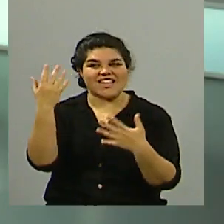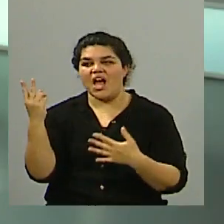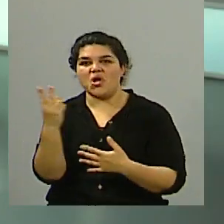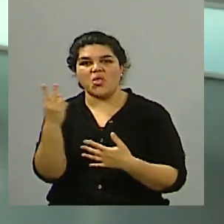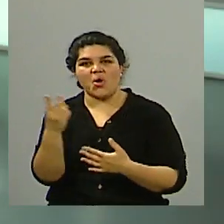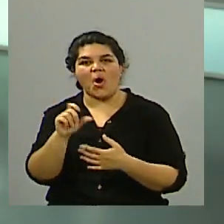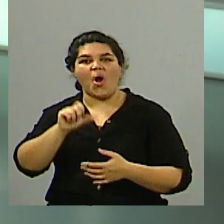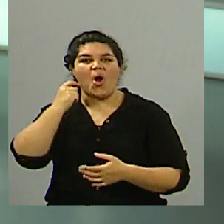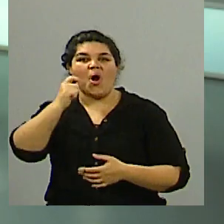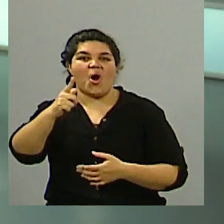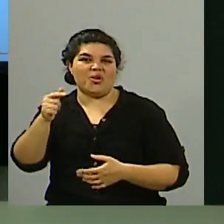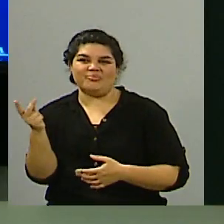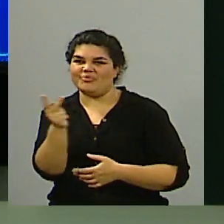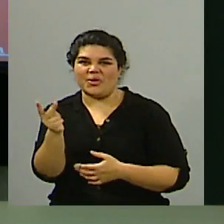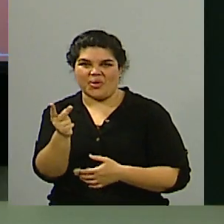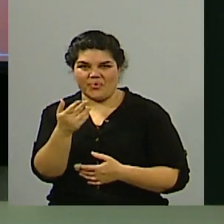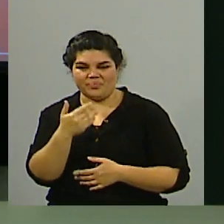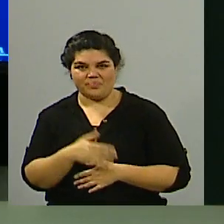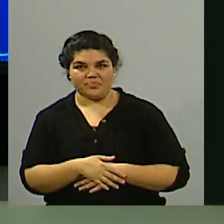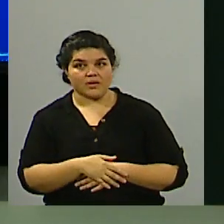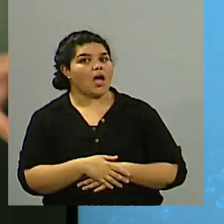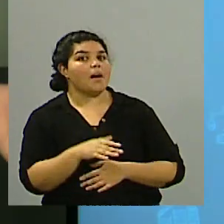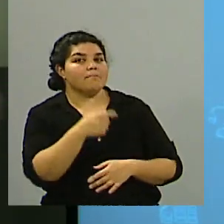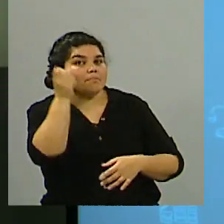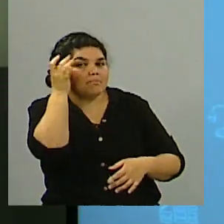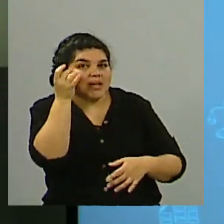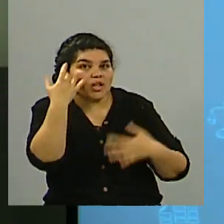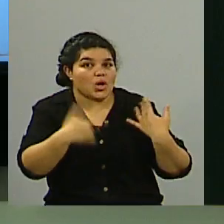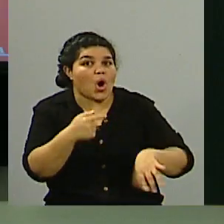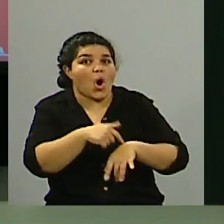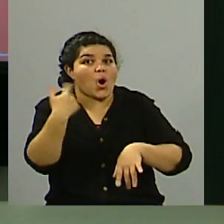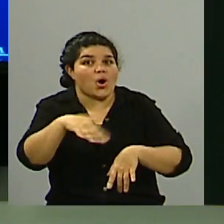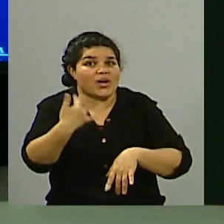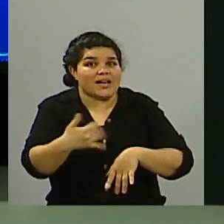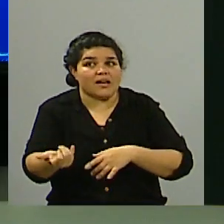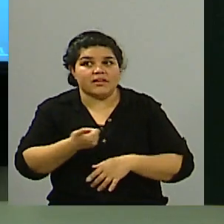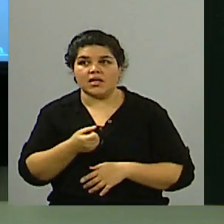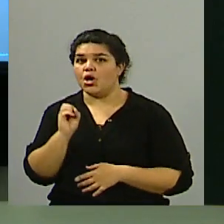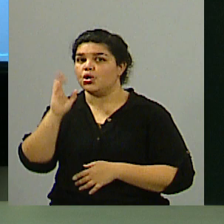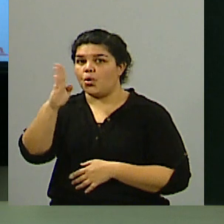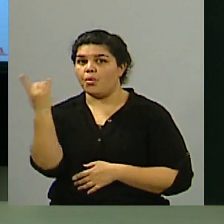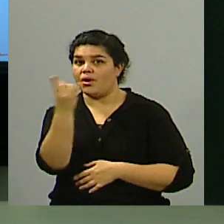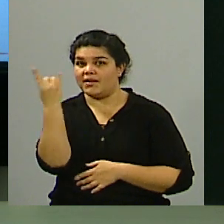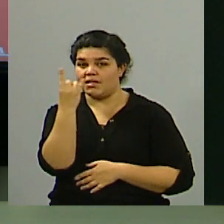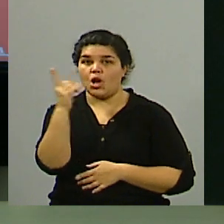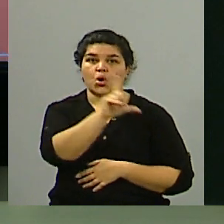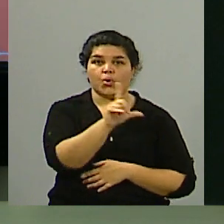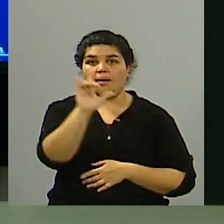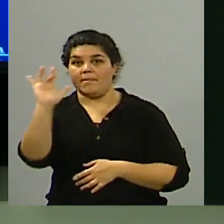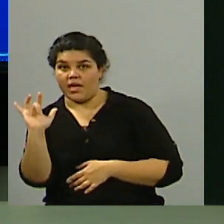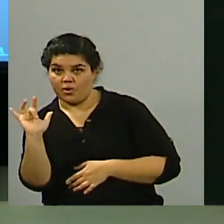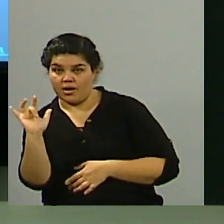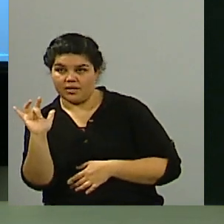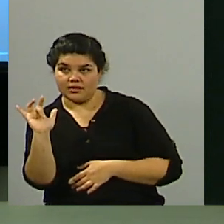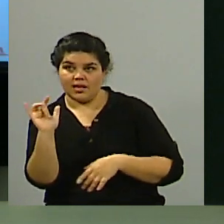este logro. Bueno, muchas gracias. ¿Dónde los podemos encontrar? Digo, horas, esto rápido. Esto que te iba a decir. En el Club de la Universidad, nosotros estamos los lunes y los